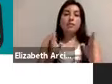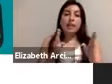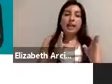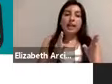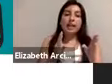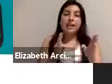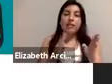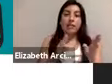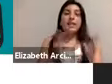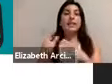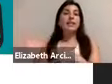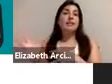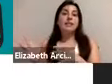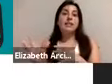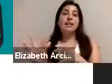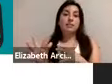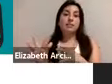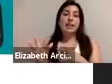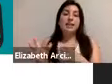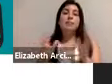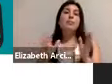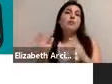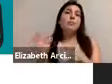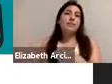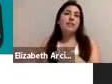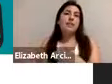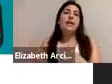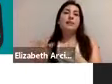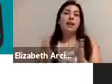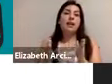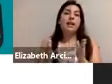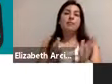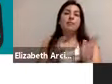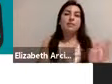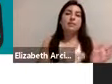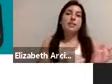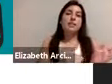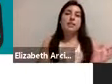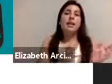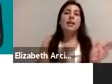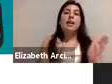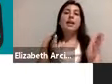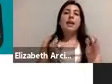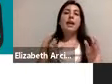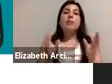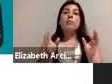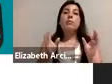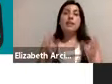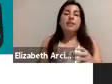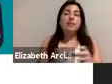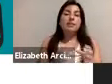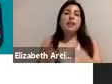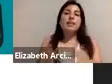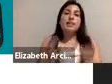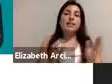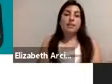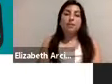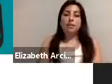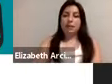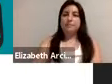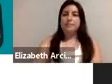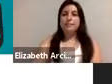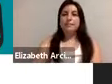guiamos por el eje corneal que sale en las queratometrías, es mucho más fácil ayudarle a una visión que se sienta a una graduación que él